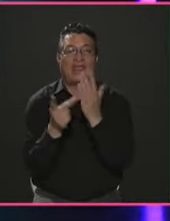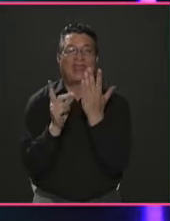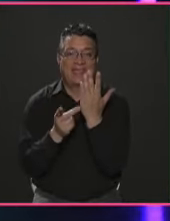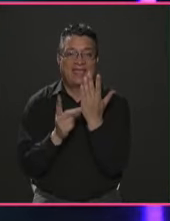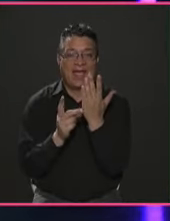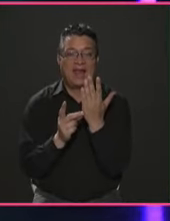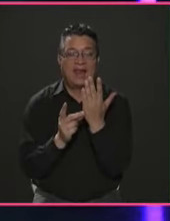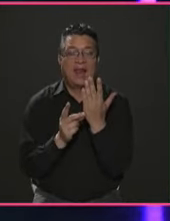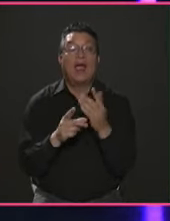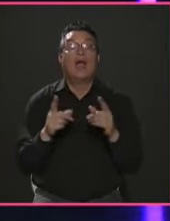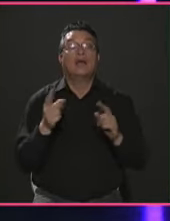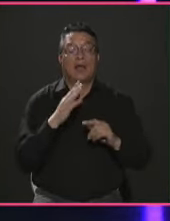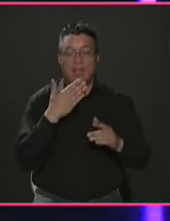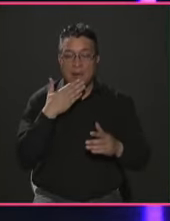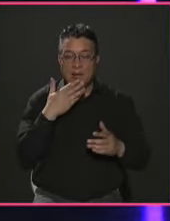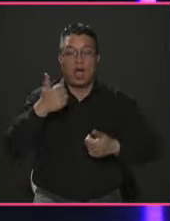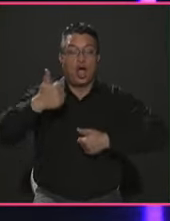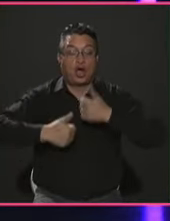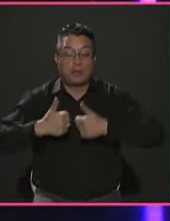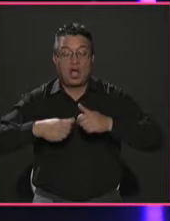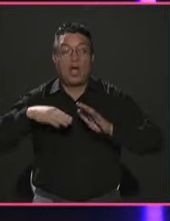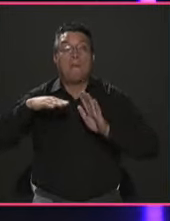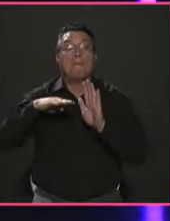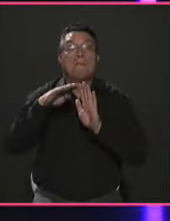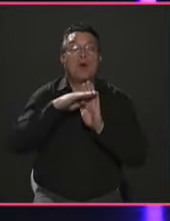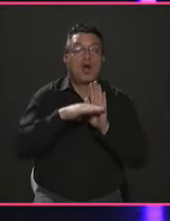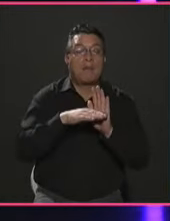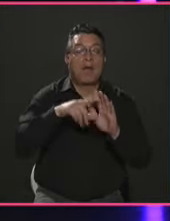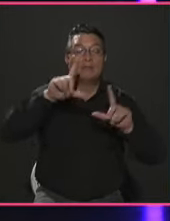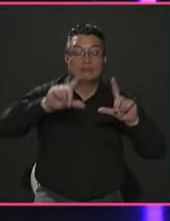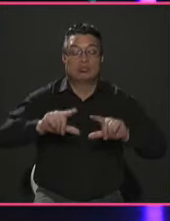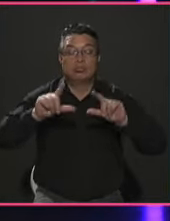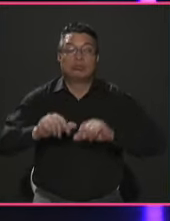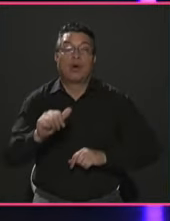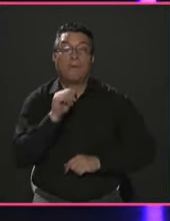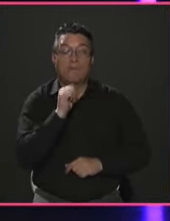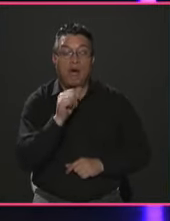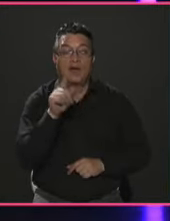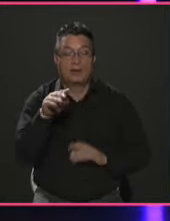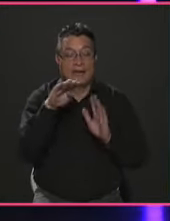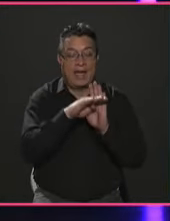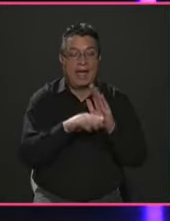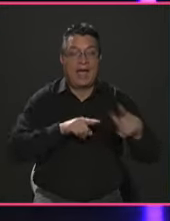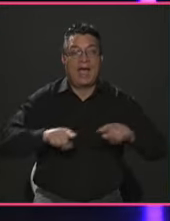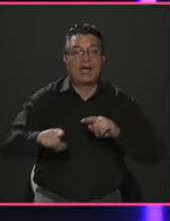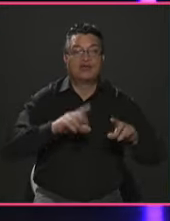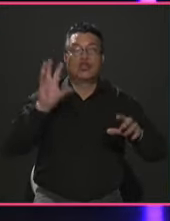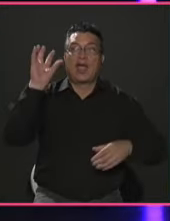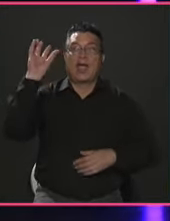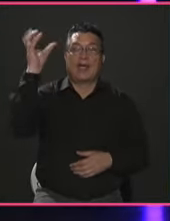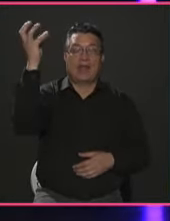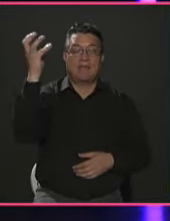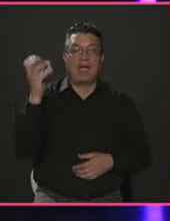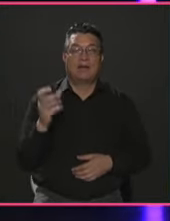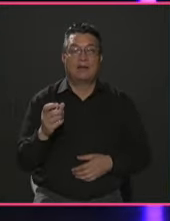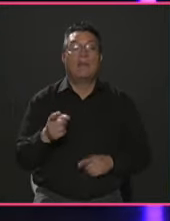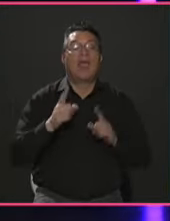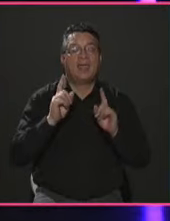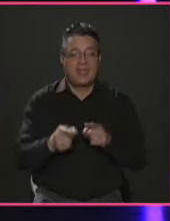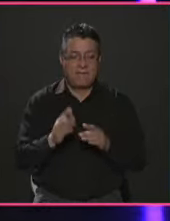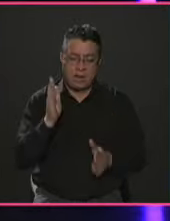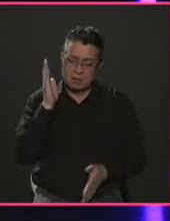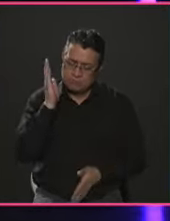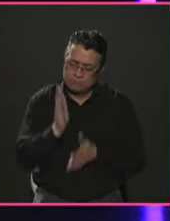ni mucho menos ponerla a competir con los programas de reducción de pobreza o la urgente agenda de acción climática debemos dar paso